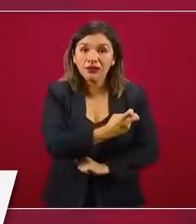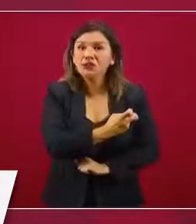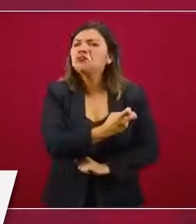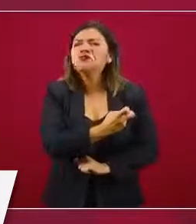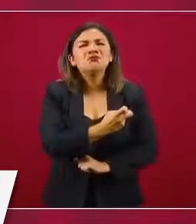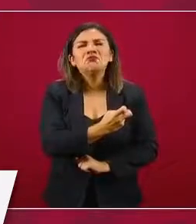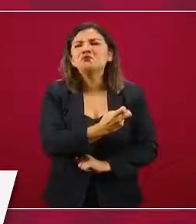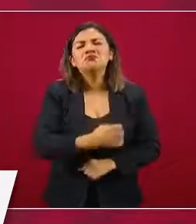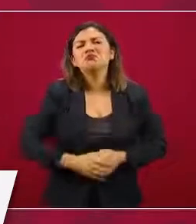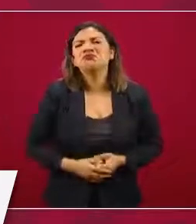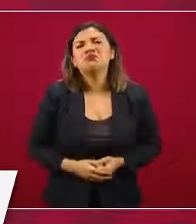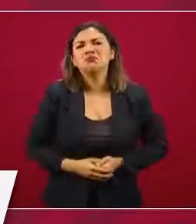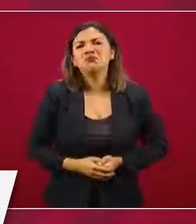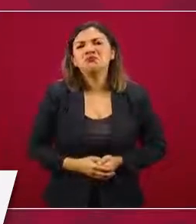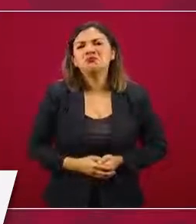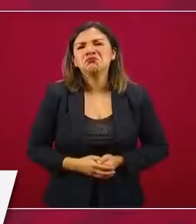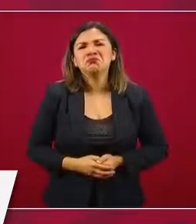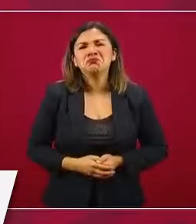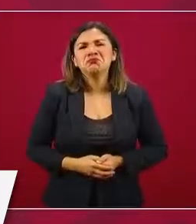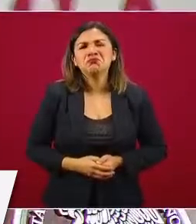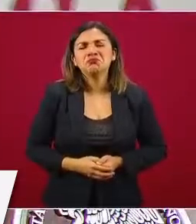Nada de eso, sí.